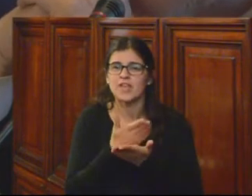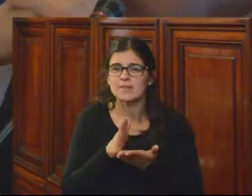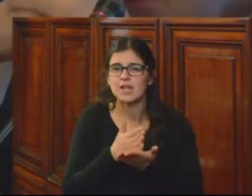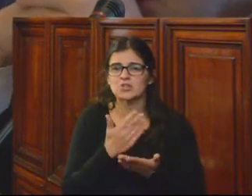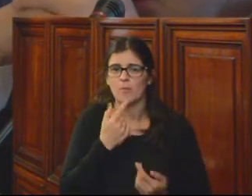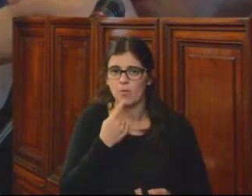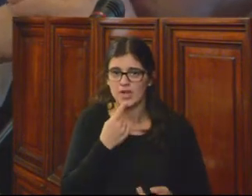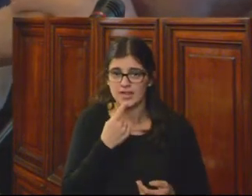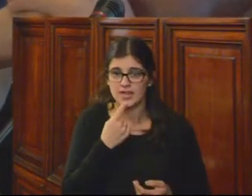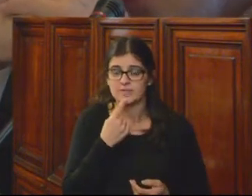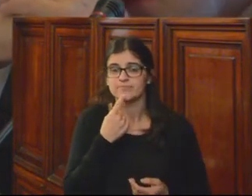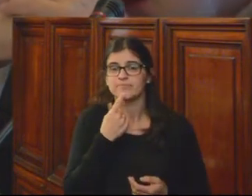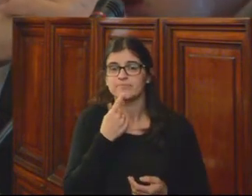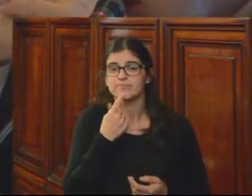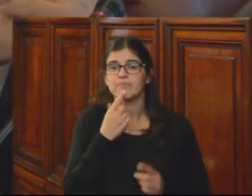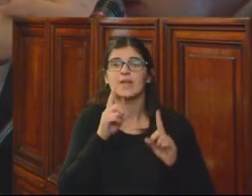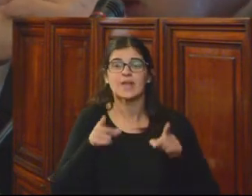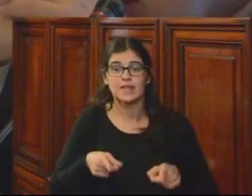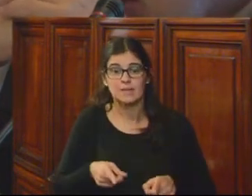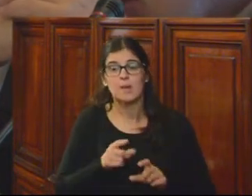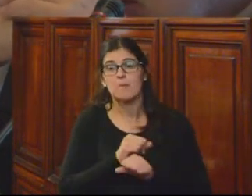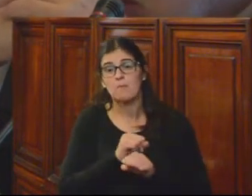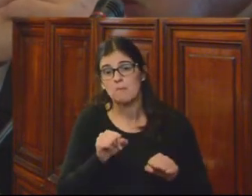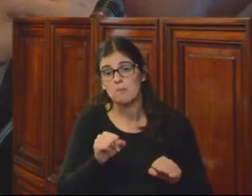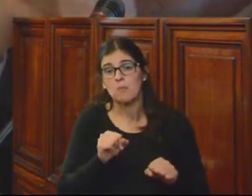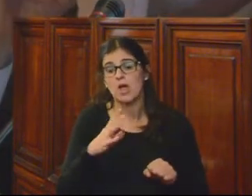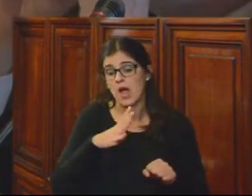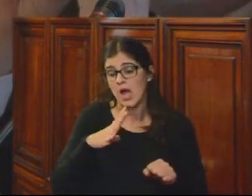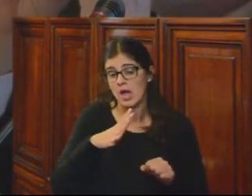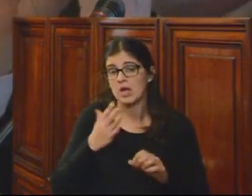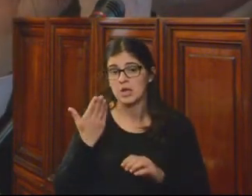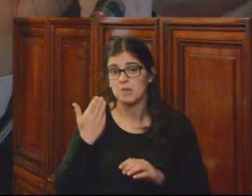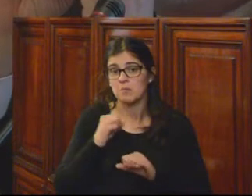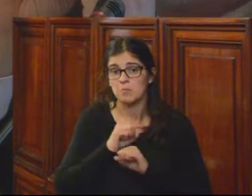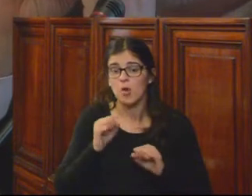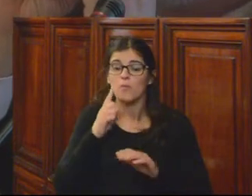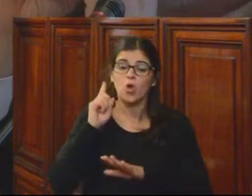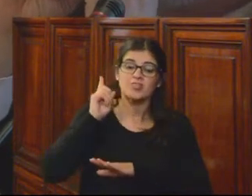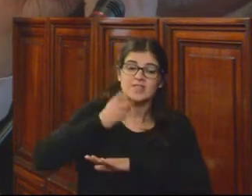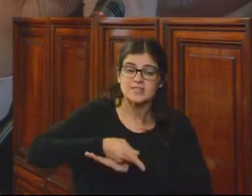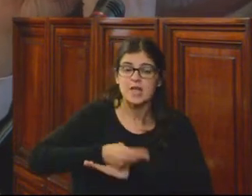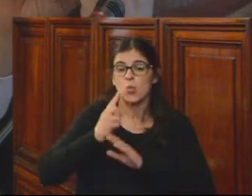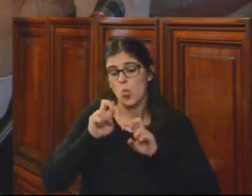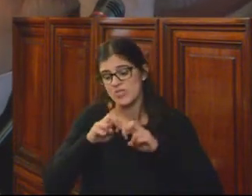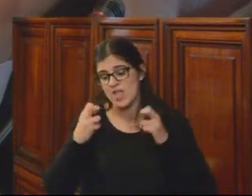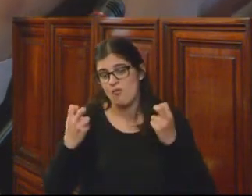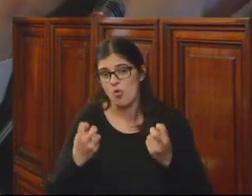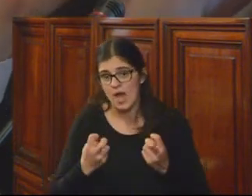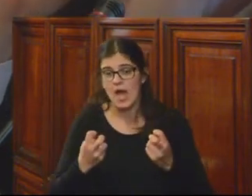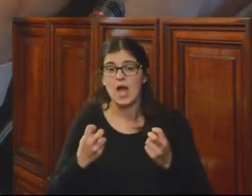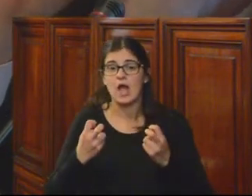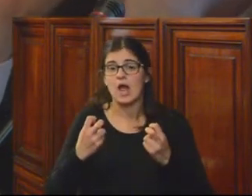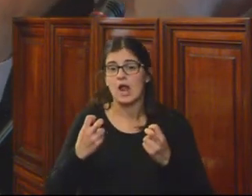política y que también puede haber o ha habido, según dicen, por decisiones de un tribunal